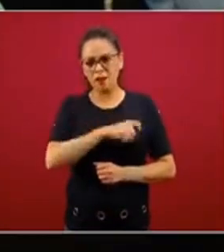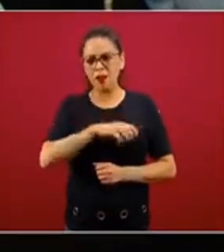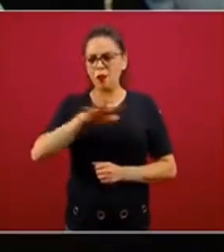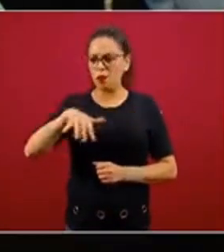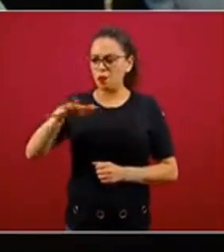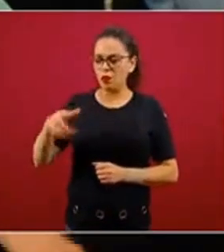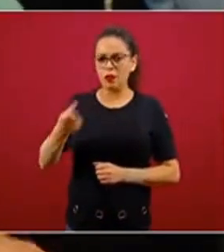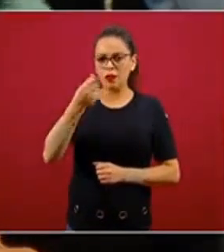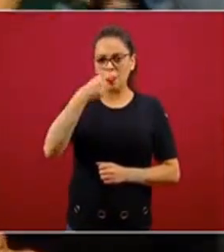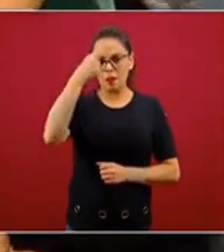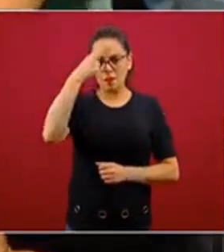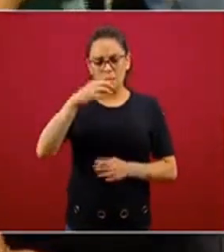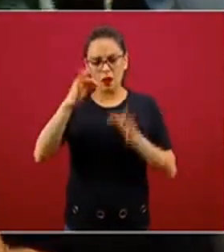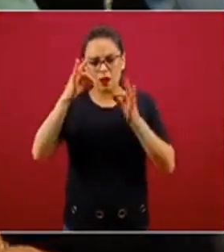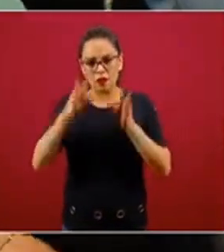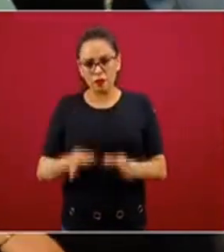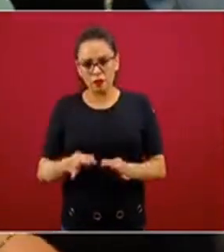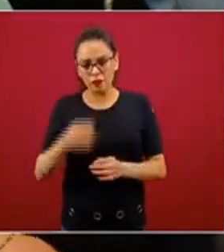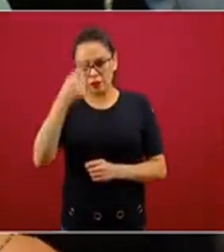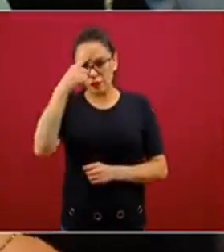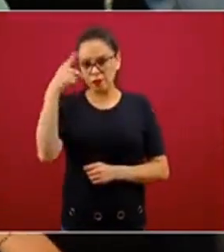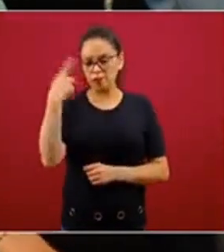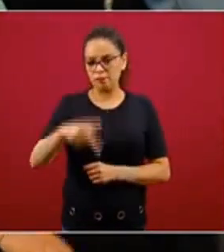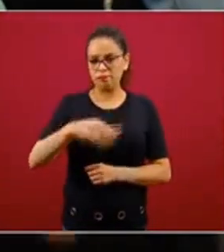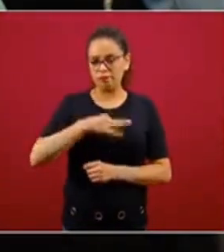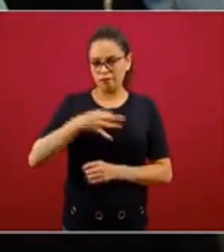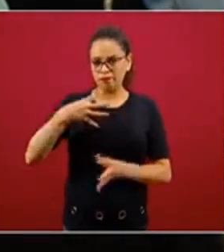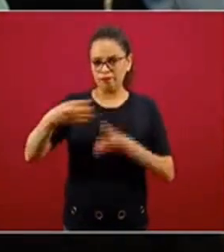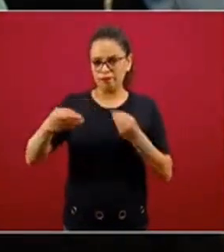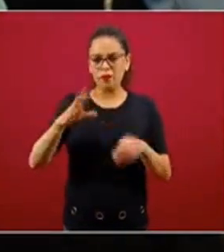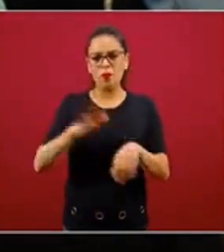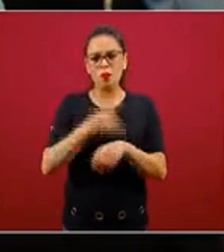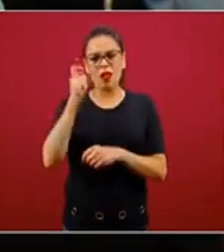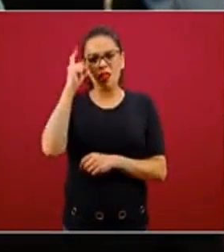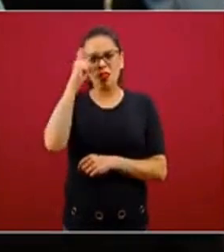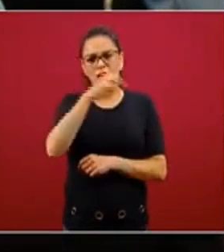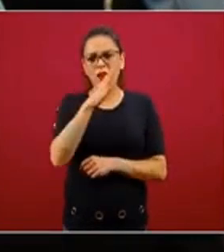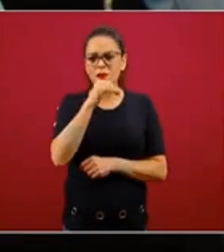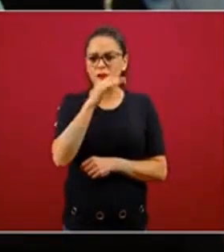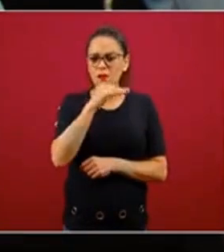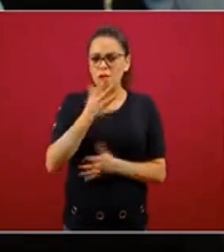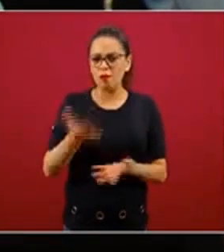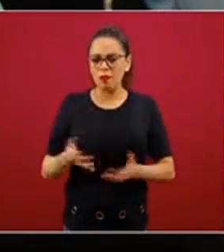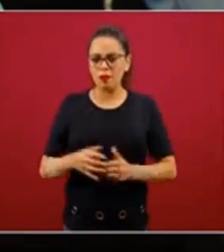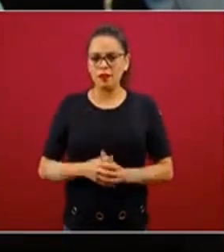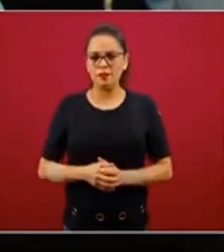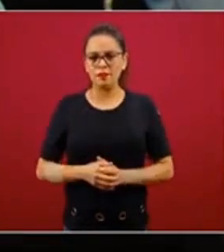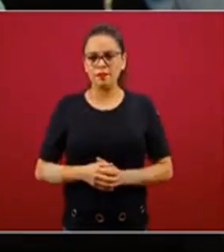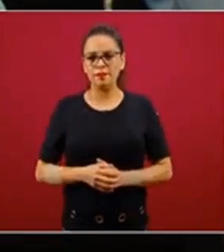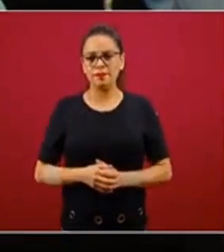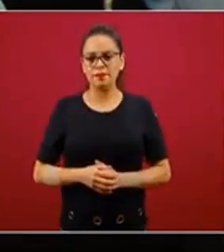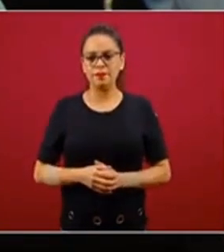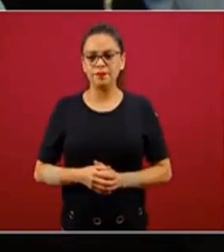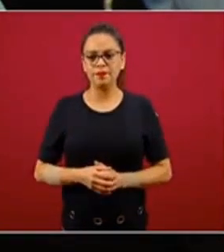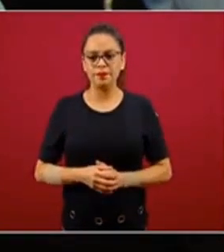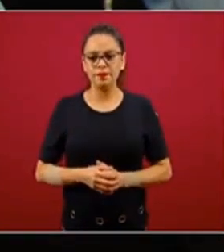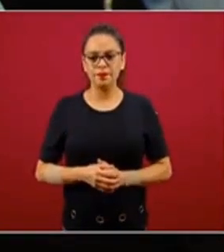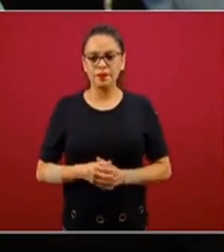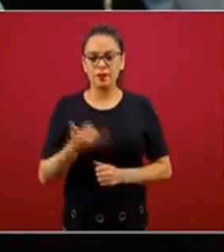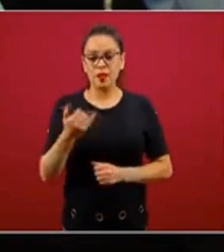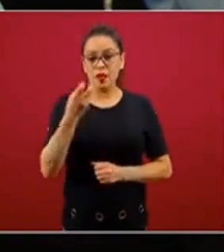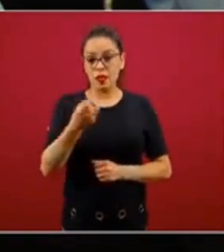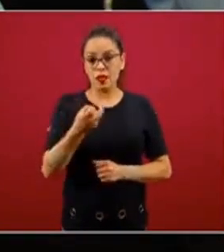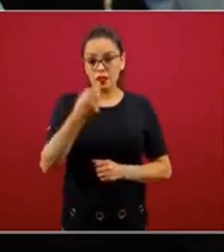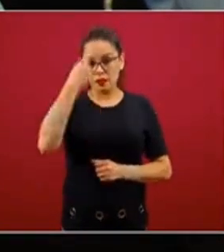100% eficaz en la erradicación del virus y qué características debería de tener por así decirlo, para que sea